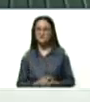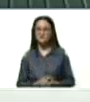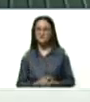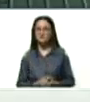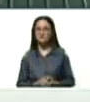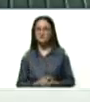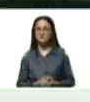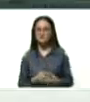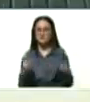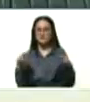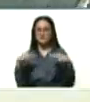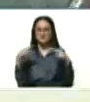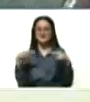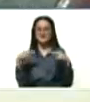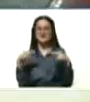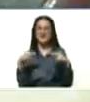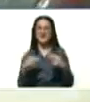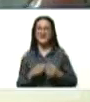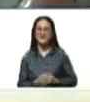Nos miramos a los ojos.